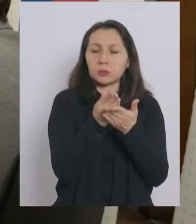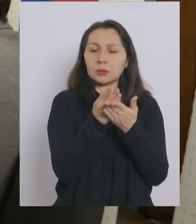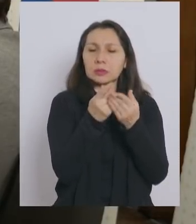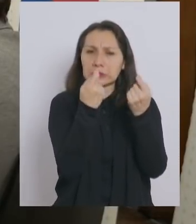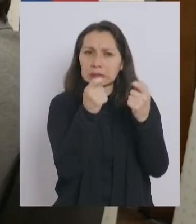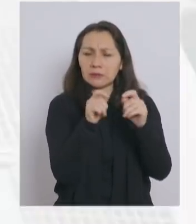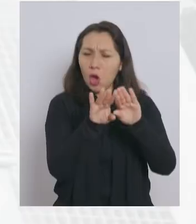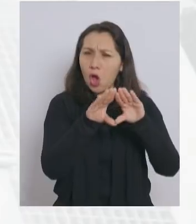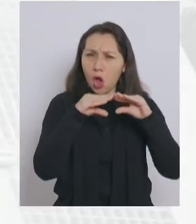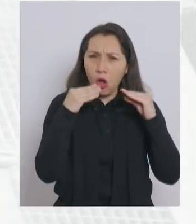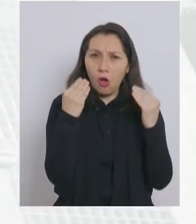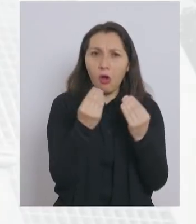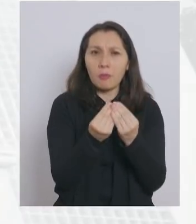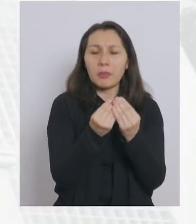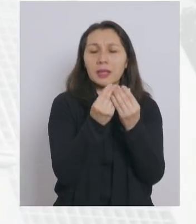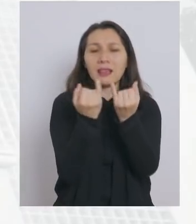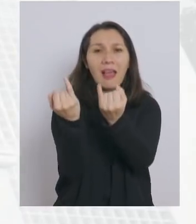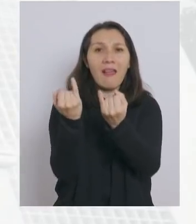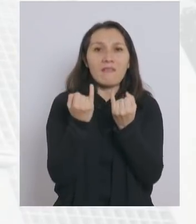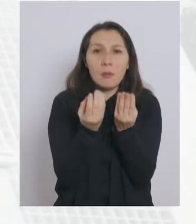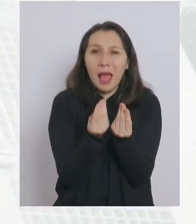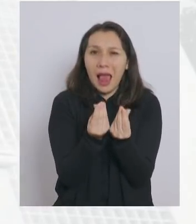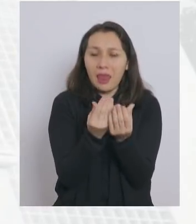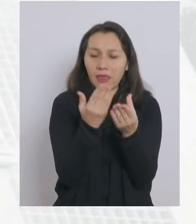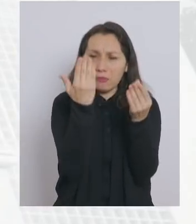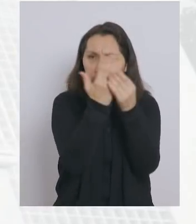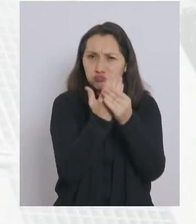evaluación completísima del dossier de calidad para